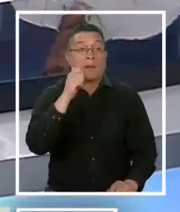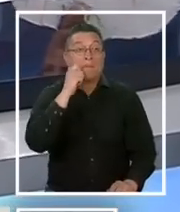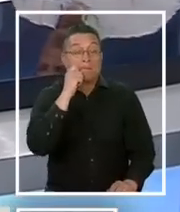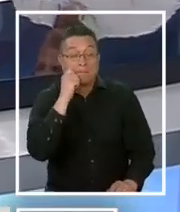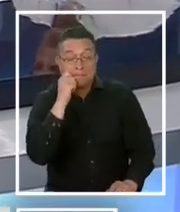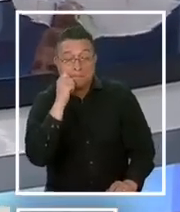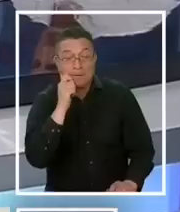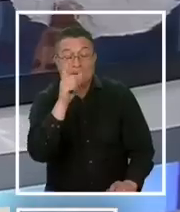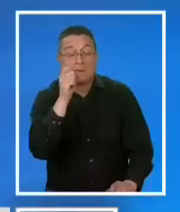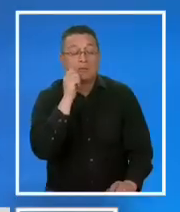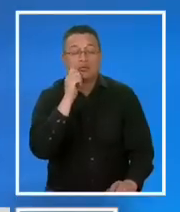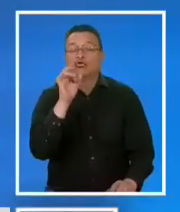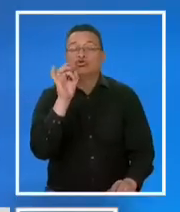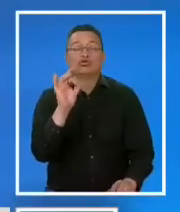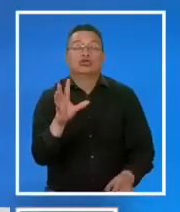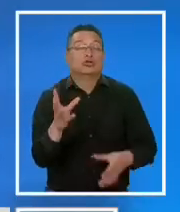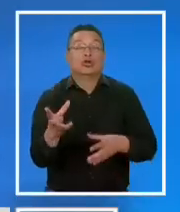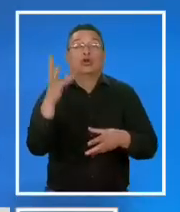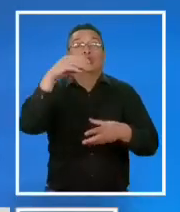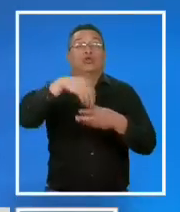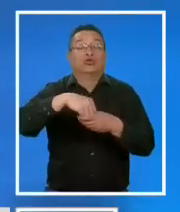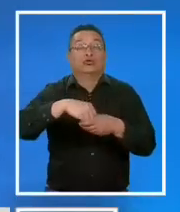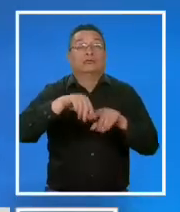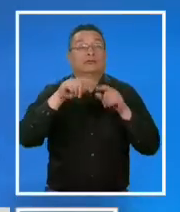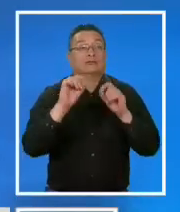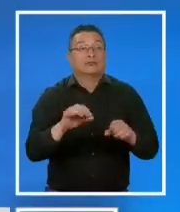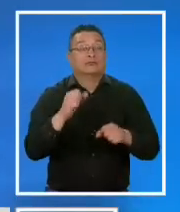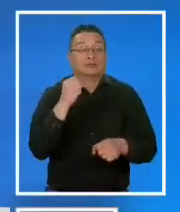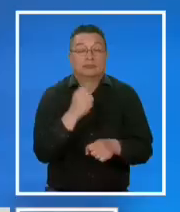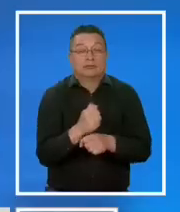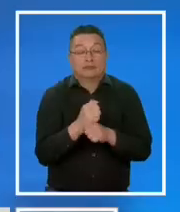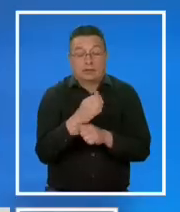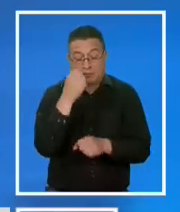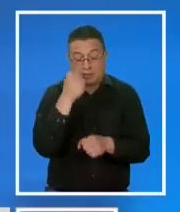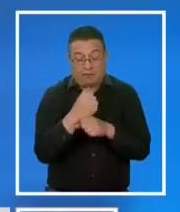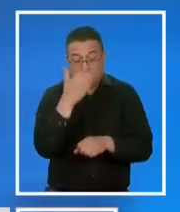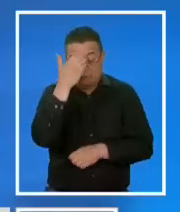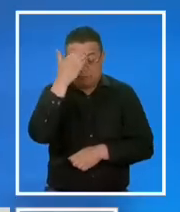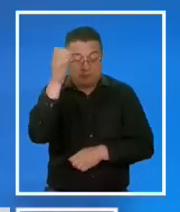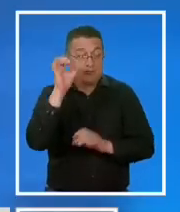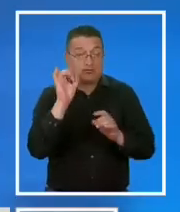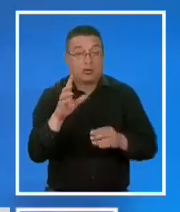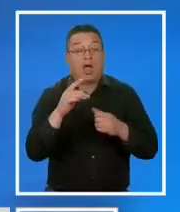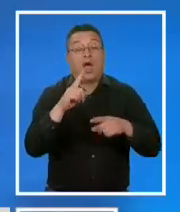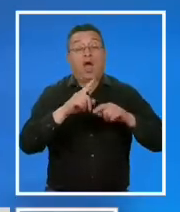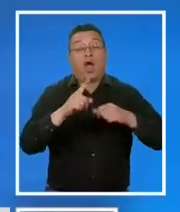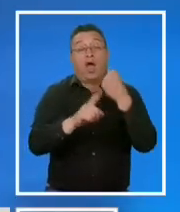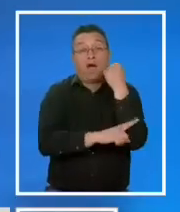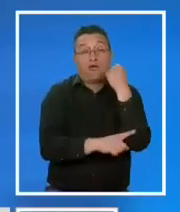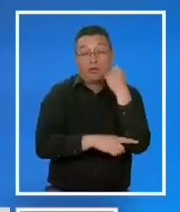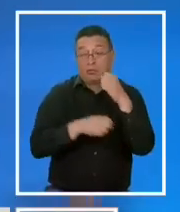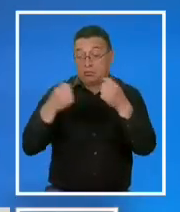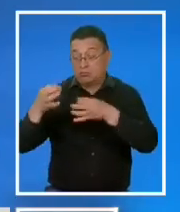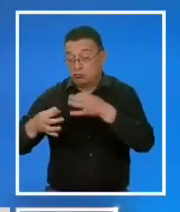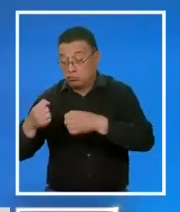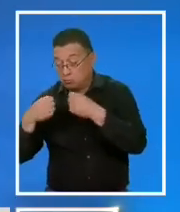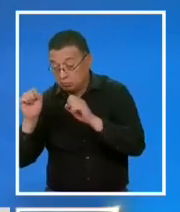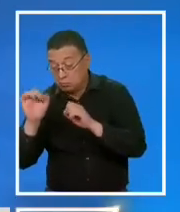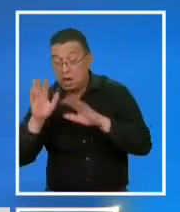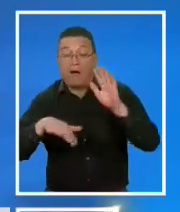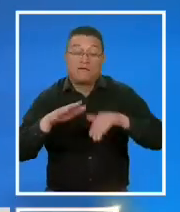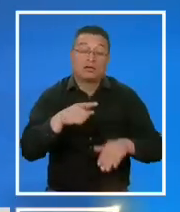Claro que es parte del del giro de la profesión o sea los abogados ganamos y perdemos juicios los fiscales